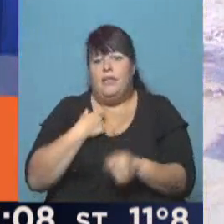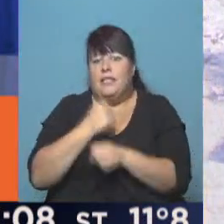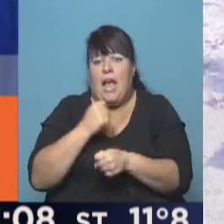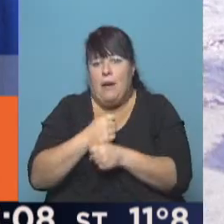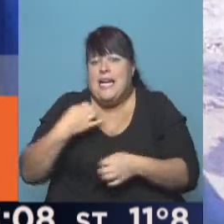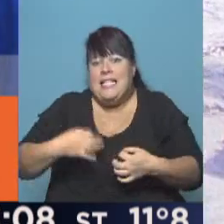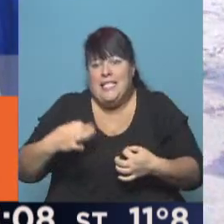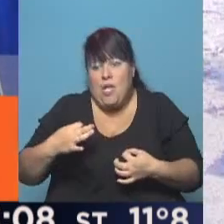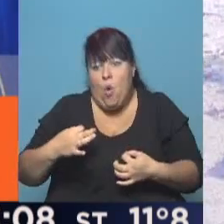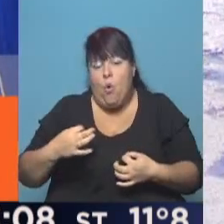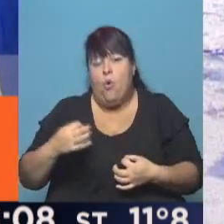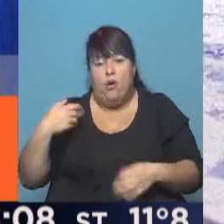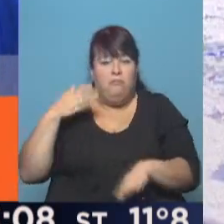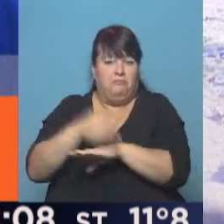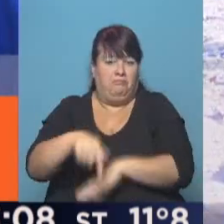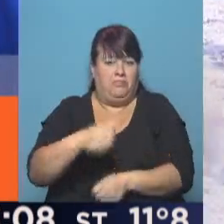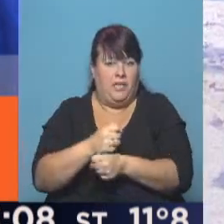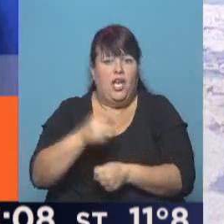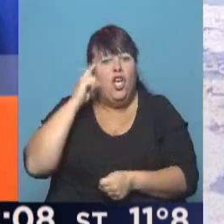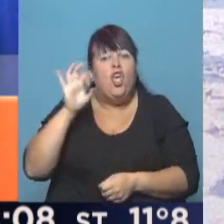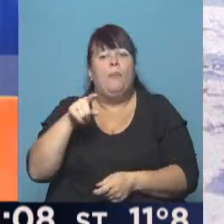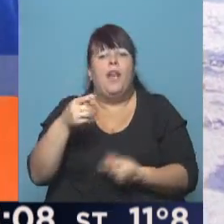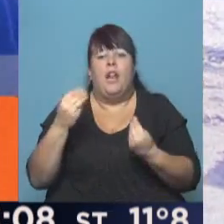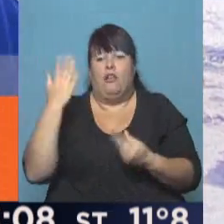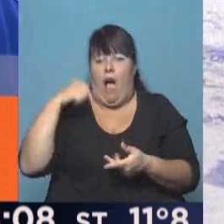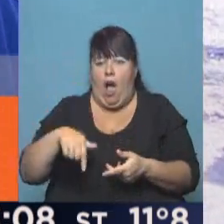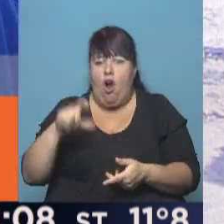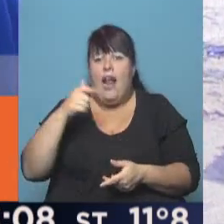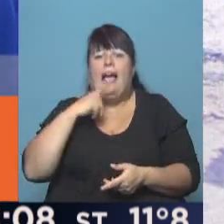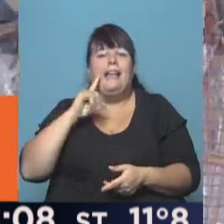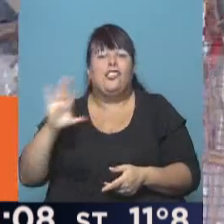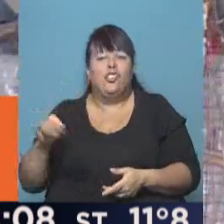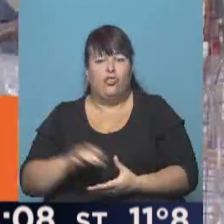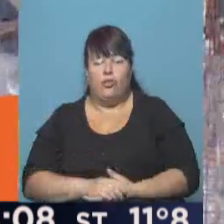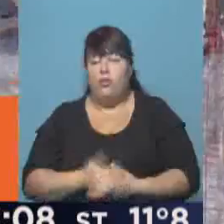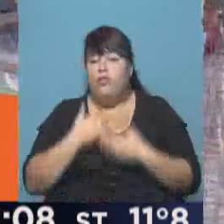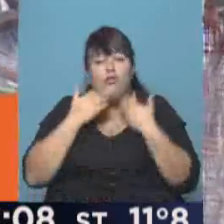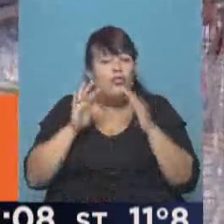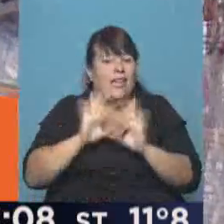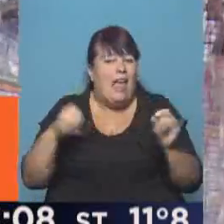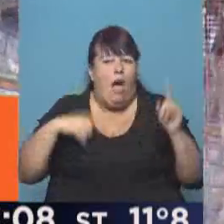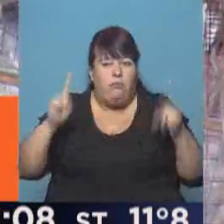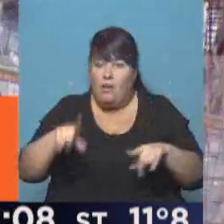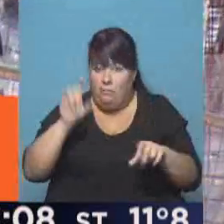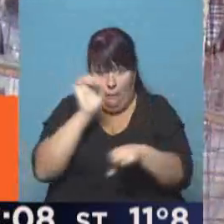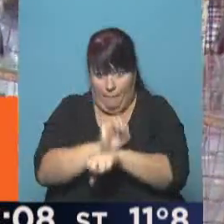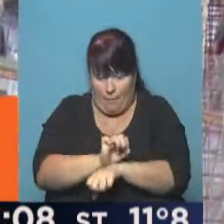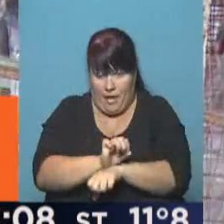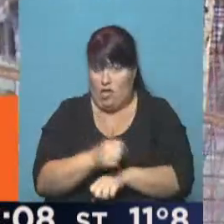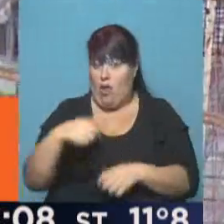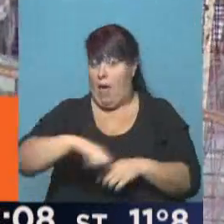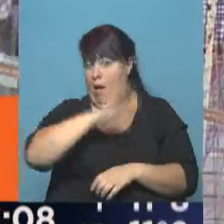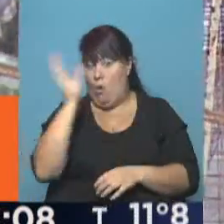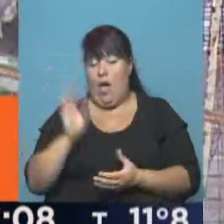trabajar más seguro, entré acá a trabajar. ¿Qué opina de lo ocurrido ahora con Castillo? No sé nada, no me enteré. ¿Ha quedado detenido en horas de